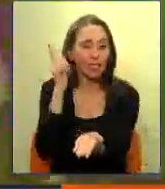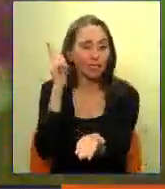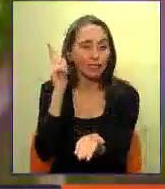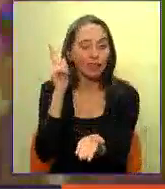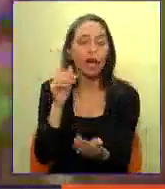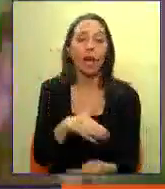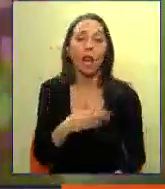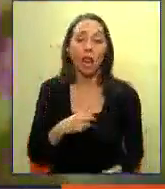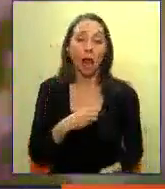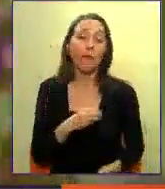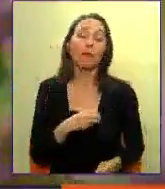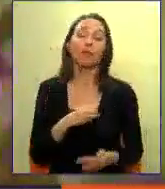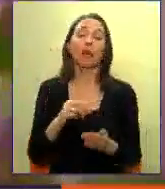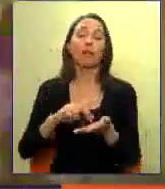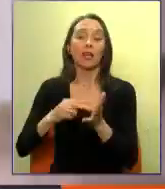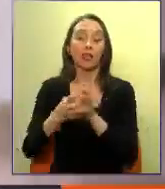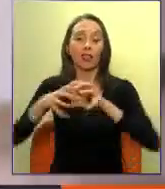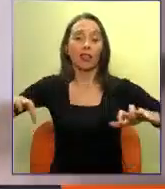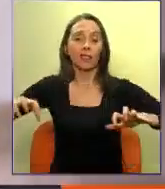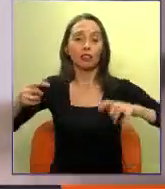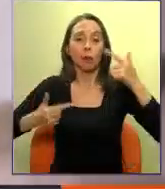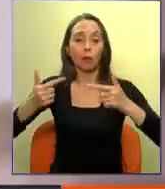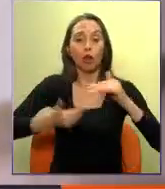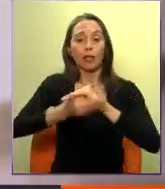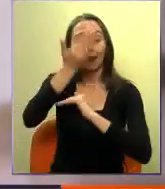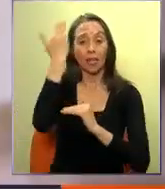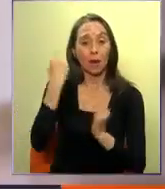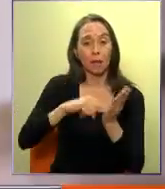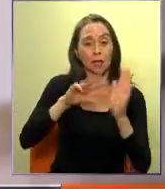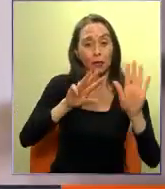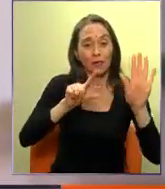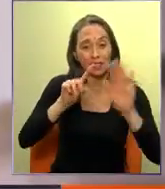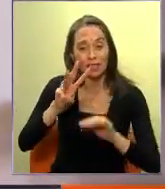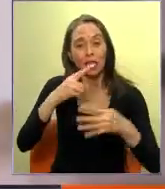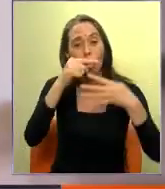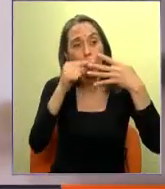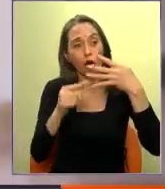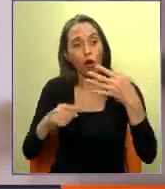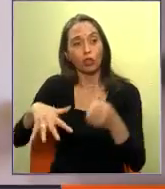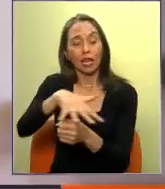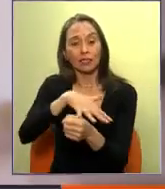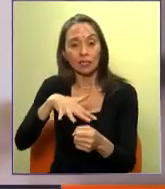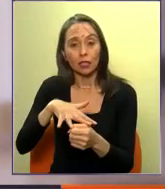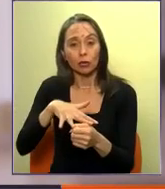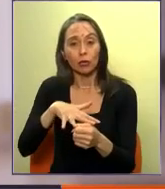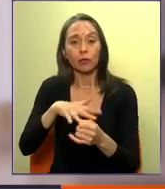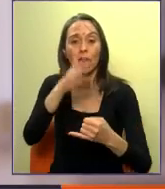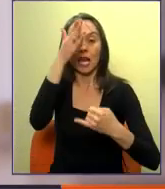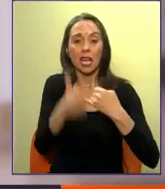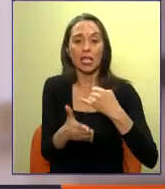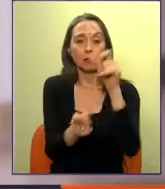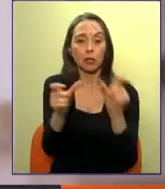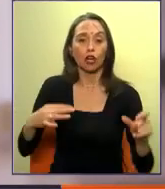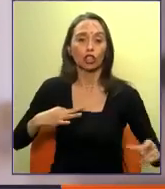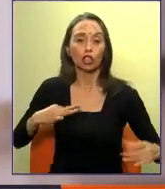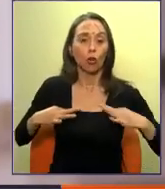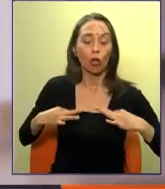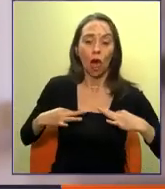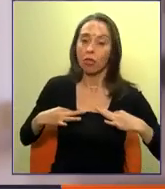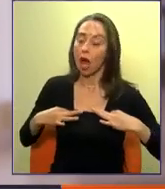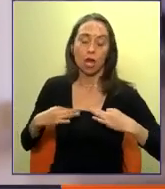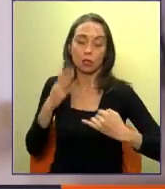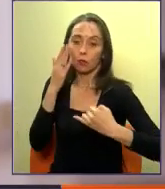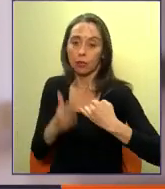Lamentablemente, la polarización política del país y una serie de circunstancias como la enemistad cívica, la politización